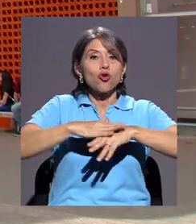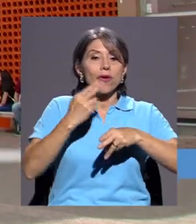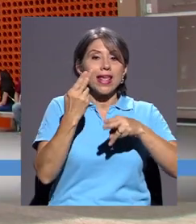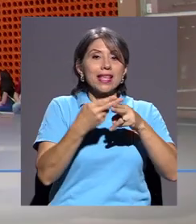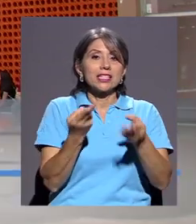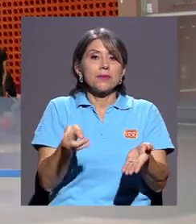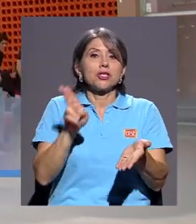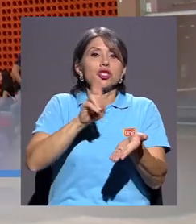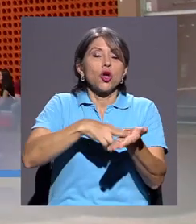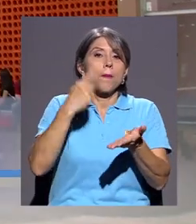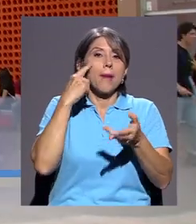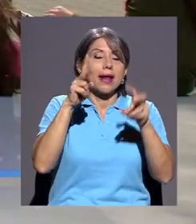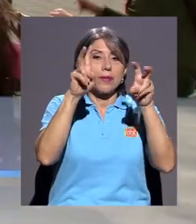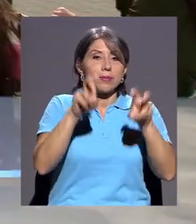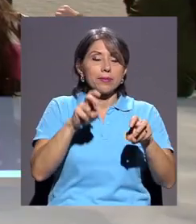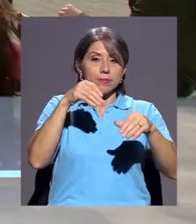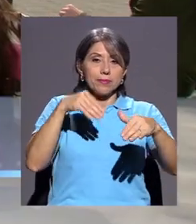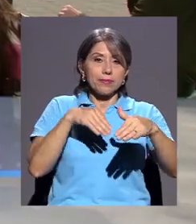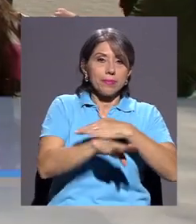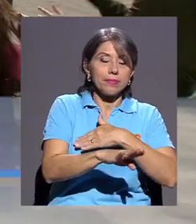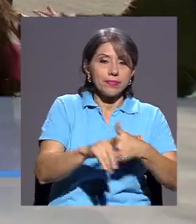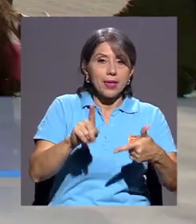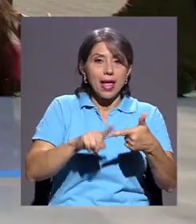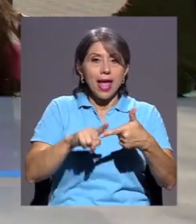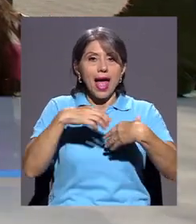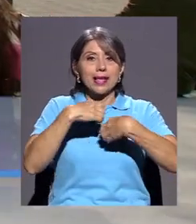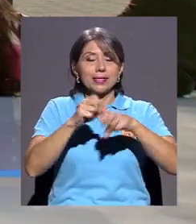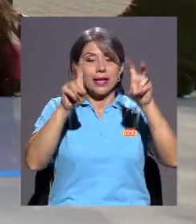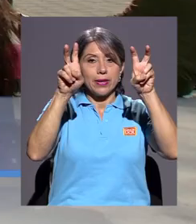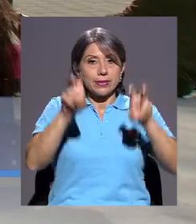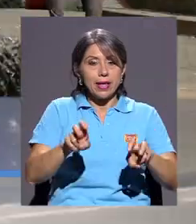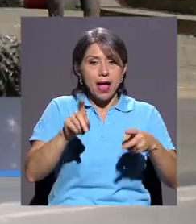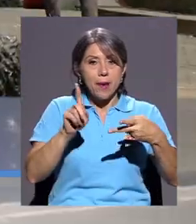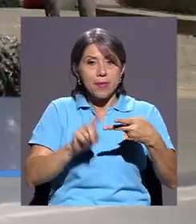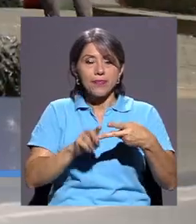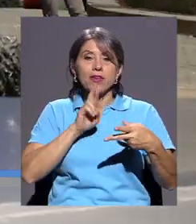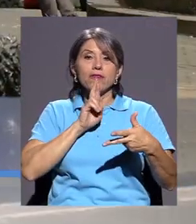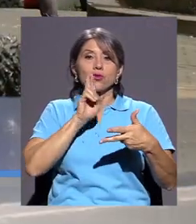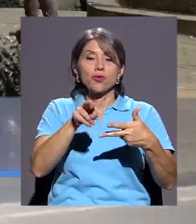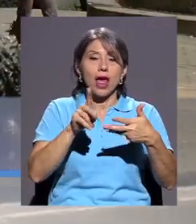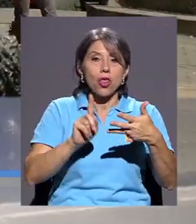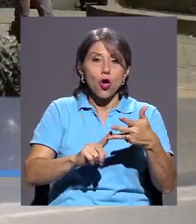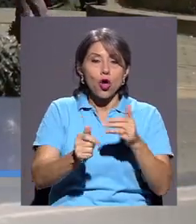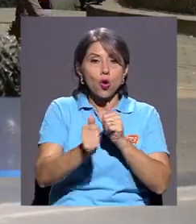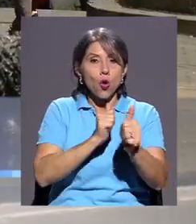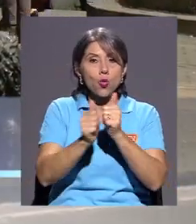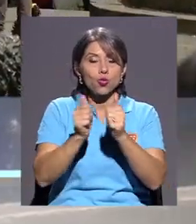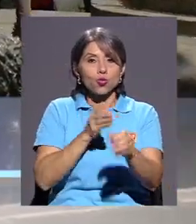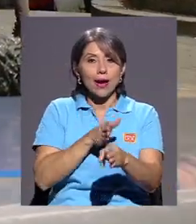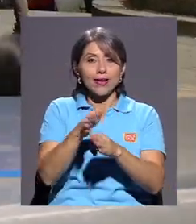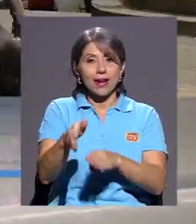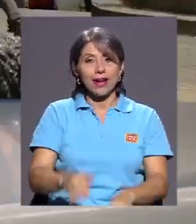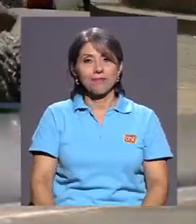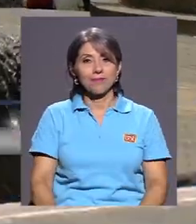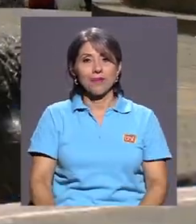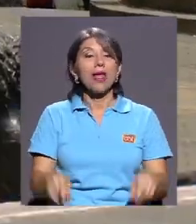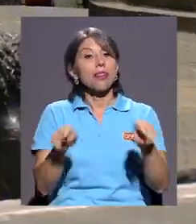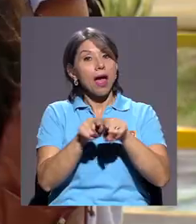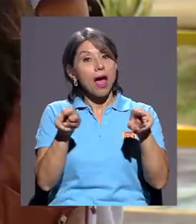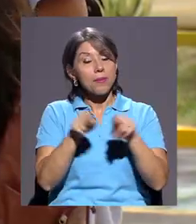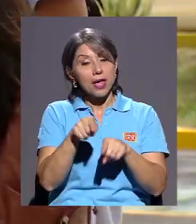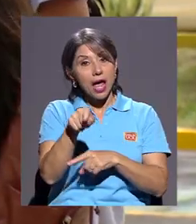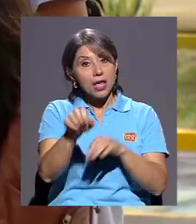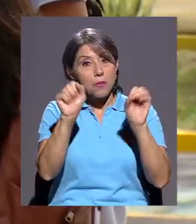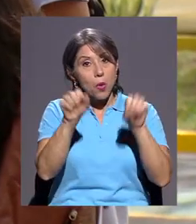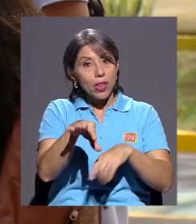la inscripción a la prueba de aptitud académica, la ejecución de la prueba, el resultado y el concurso a carrera.